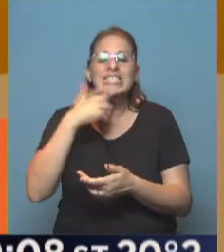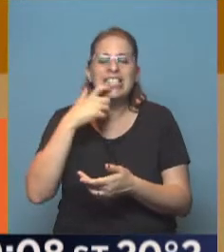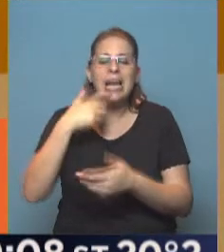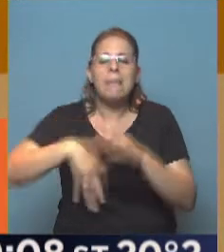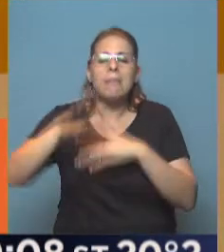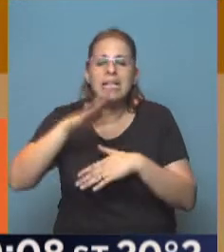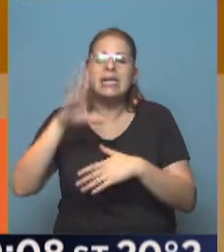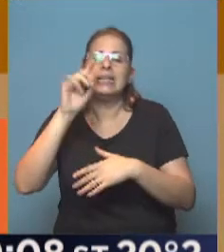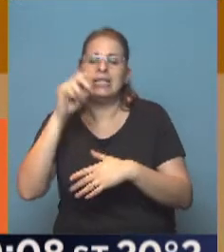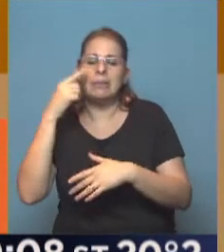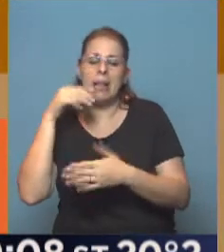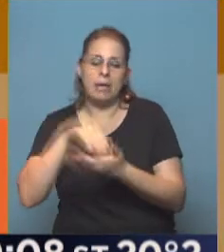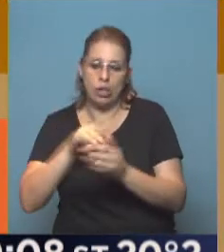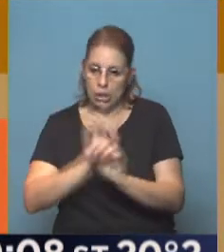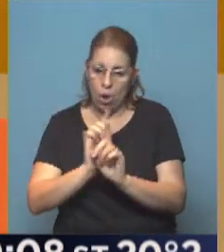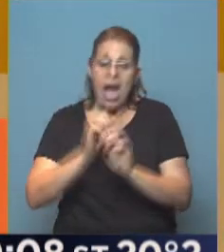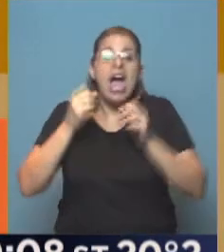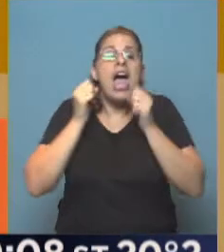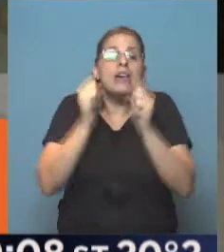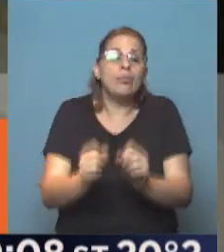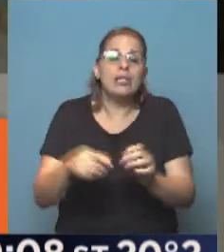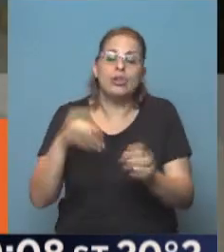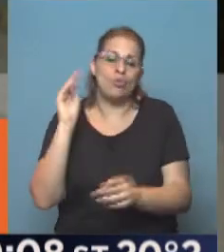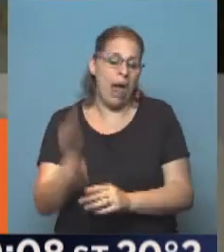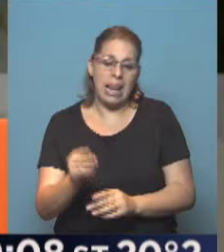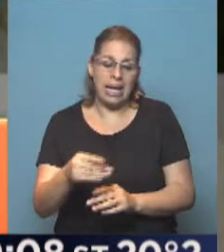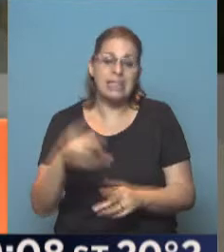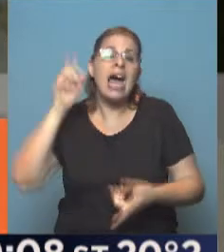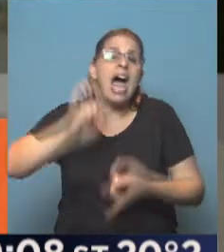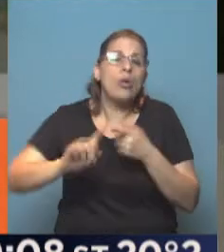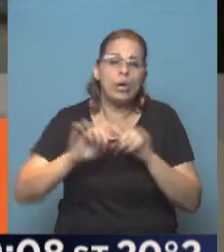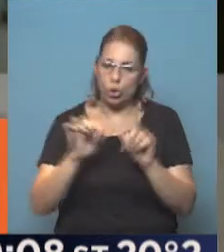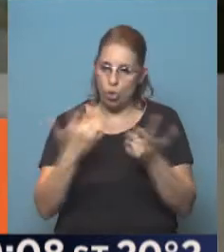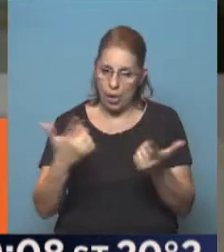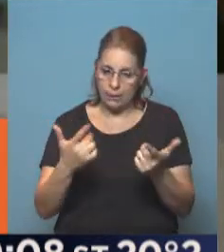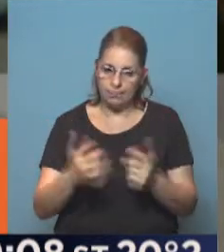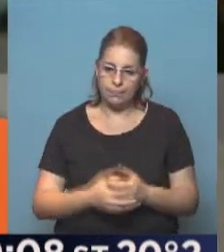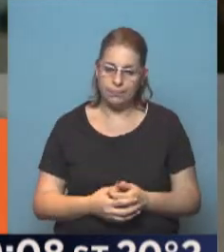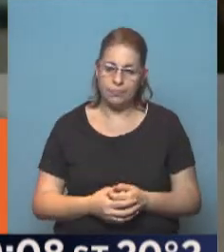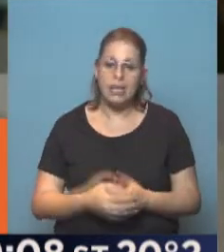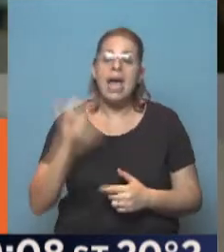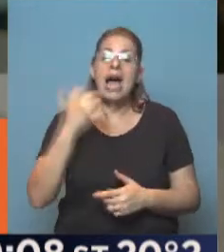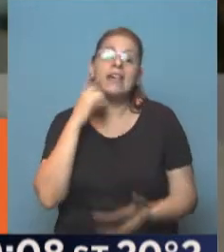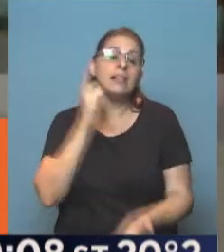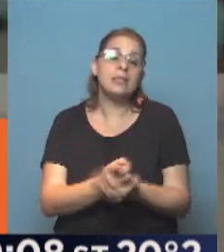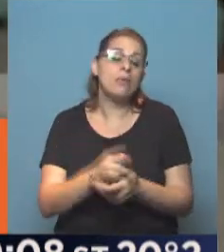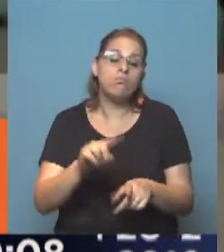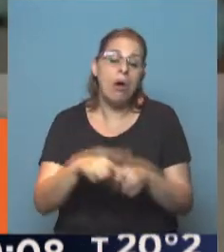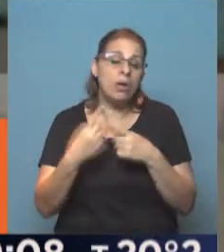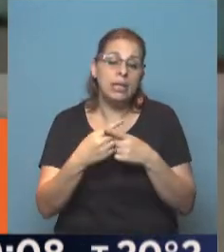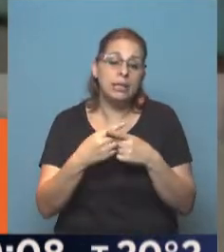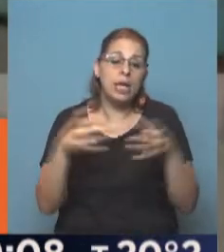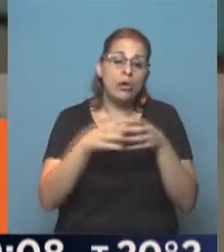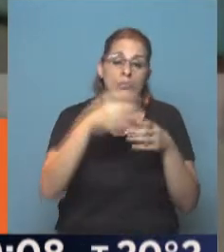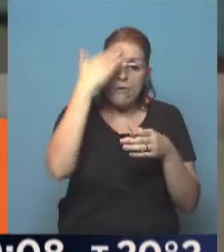nuestro dictamen, todo ese esfuerzo hicimos, no alcanzó y por eso no llegamos a un acuerdo y hubo una decisión política del